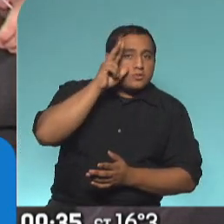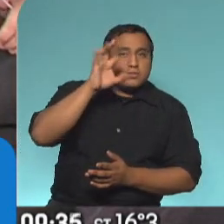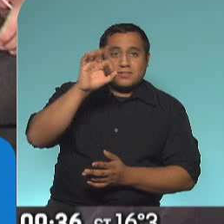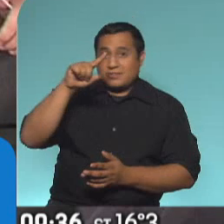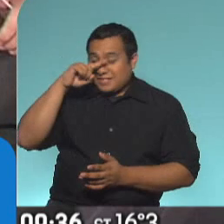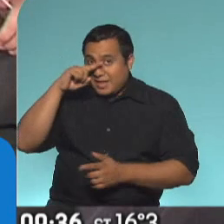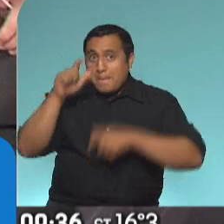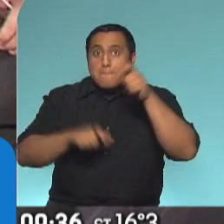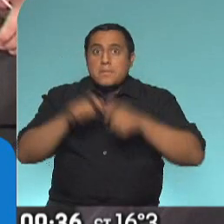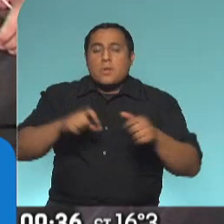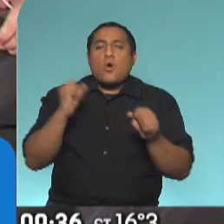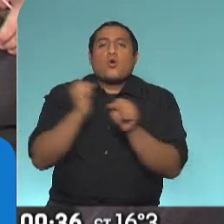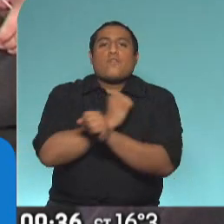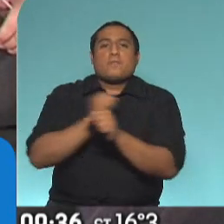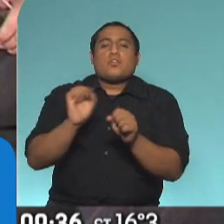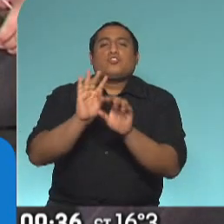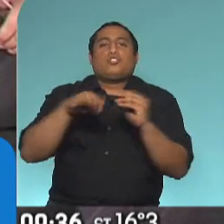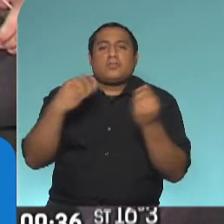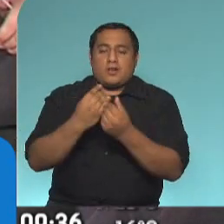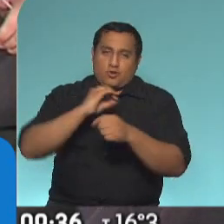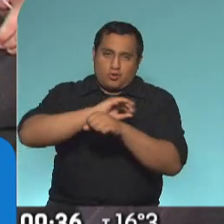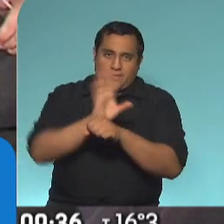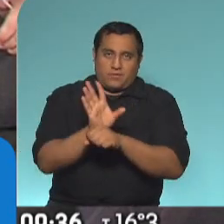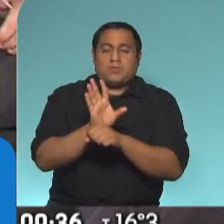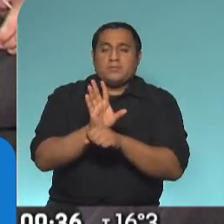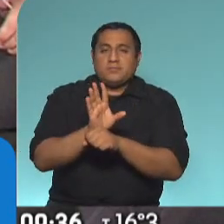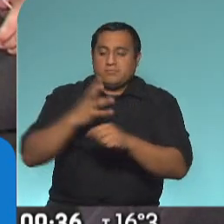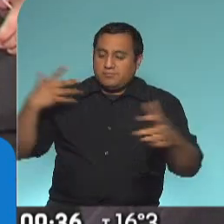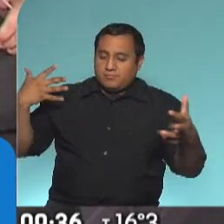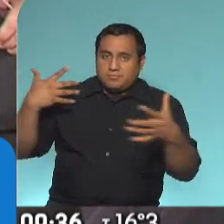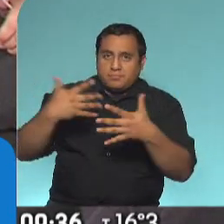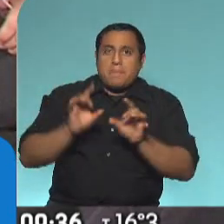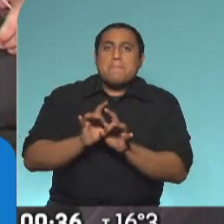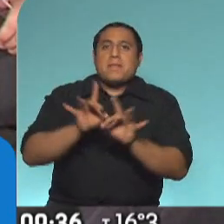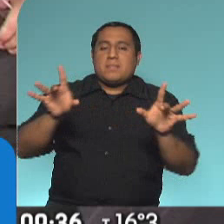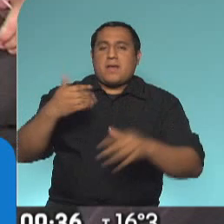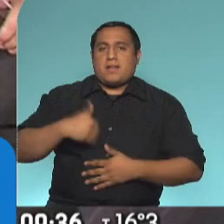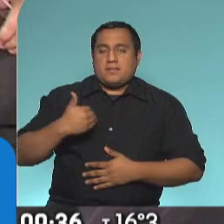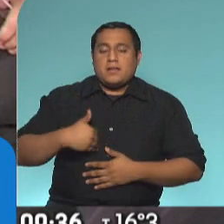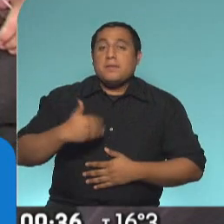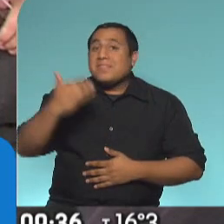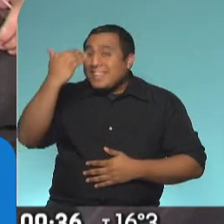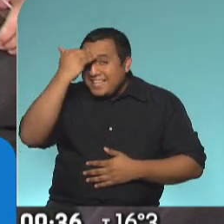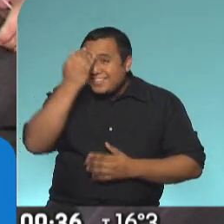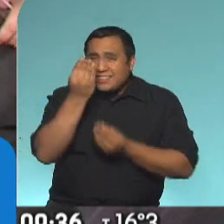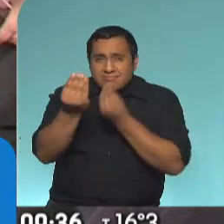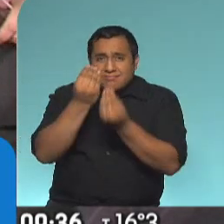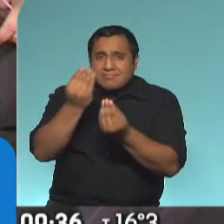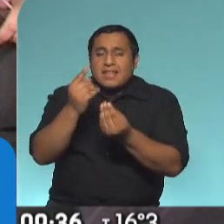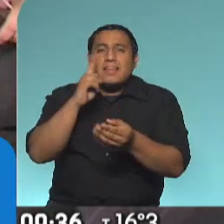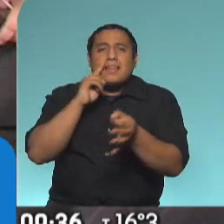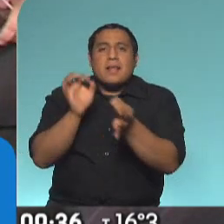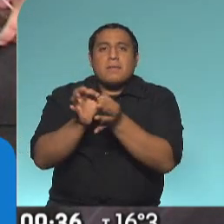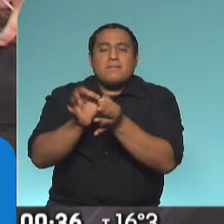1.418.807 son los casos confirmados totales de coronavirus en el transcurso de la pandemia en la Argentina, 15 de los cuales se encuentran en nuestras